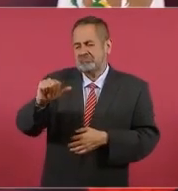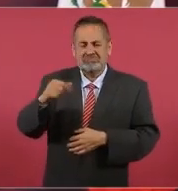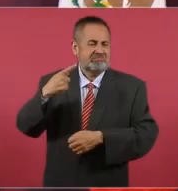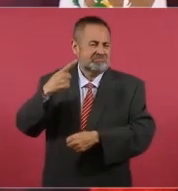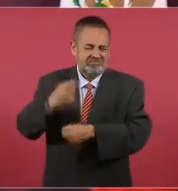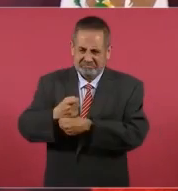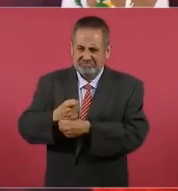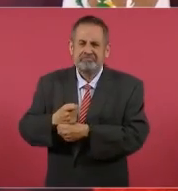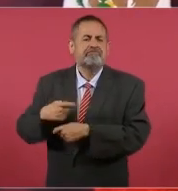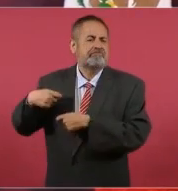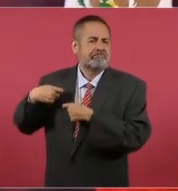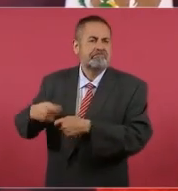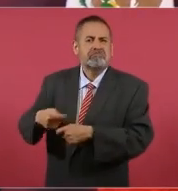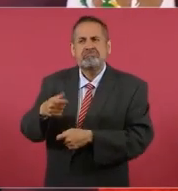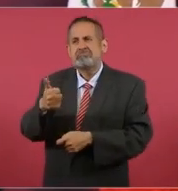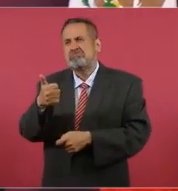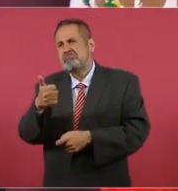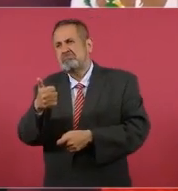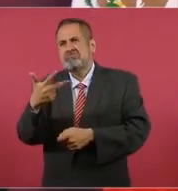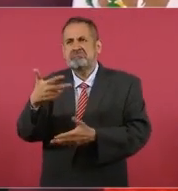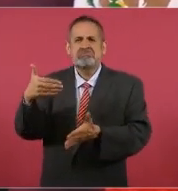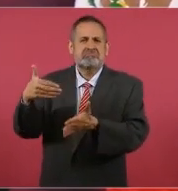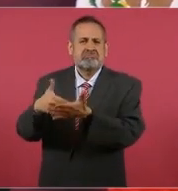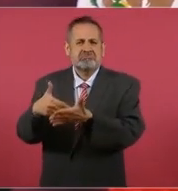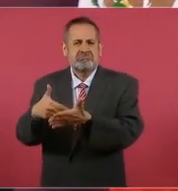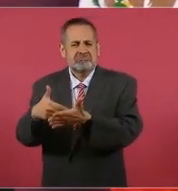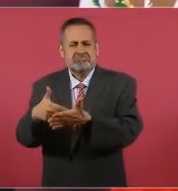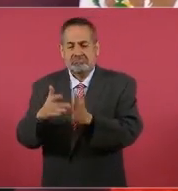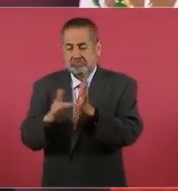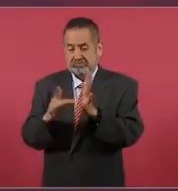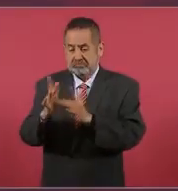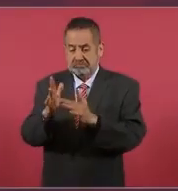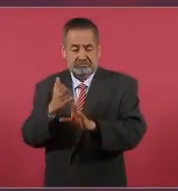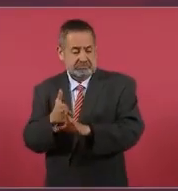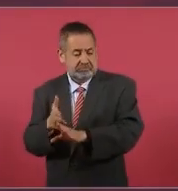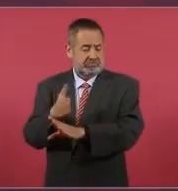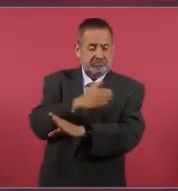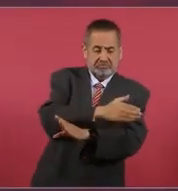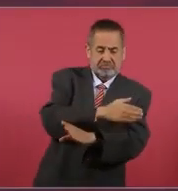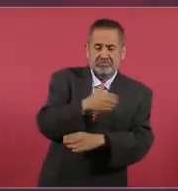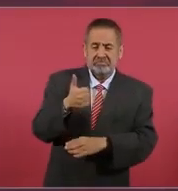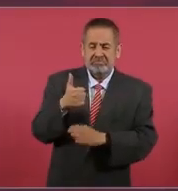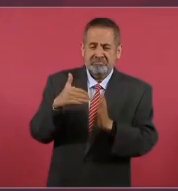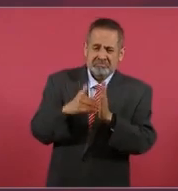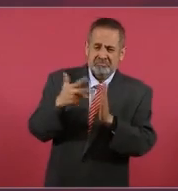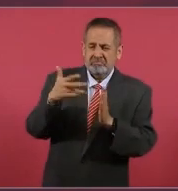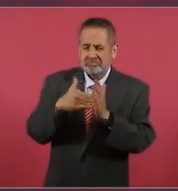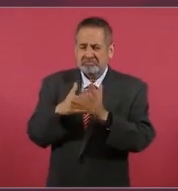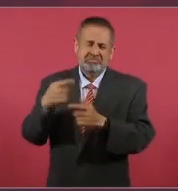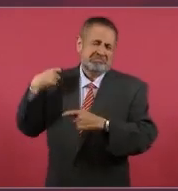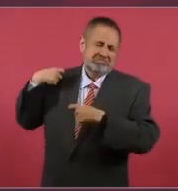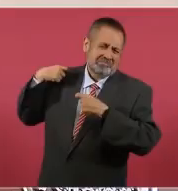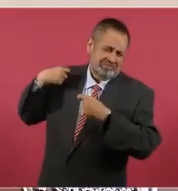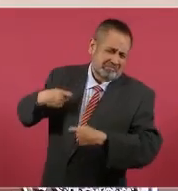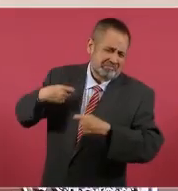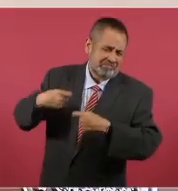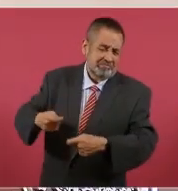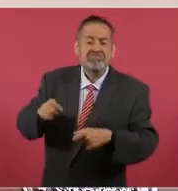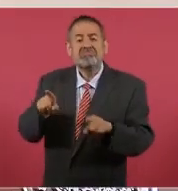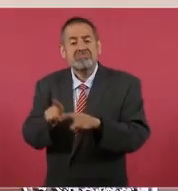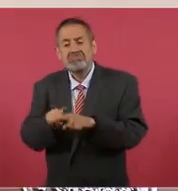6.000–8.000 años antes de Cristo, y así la cultura teotihuacana,